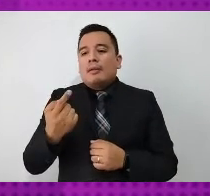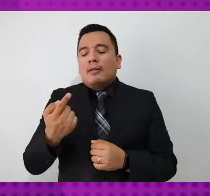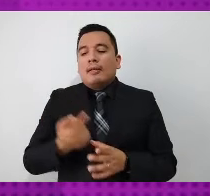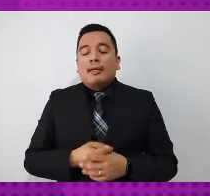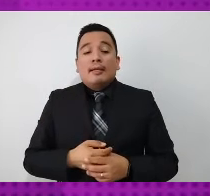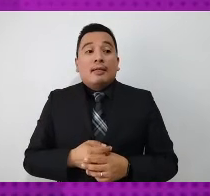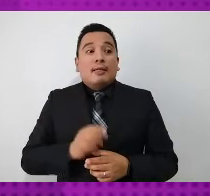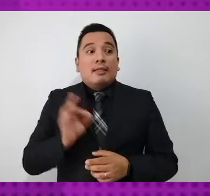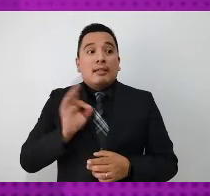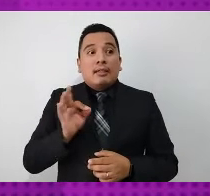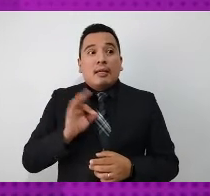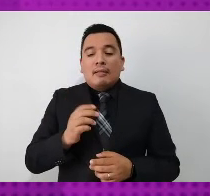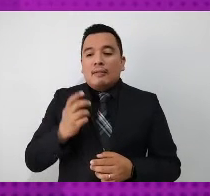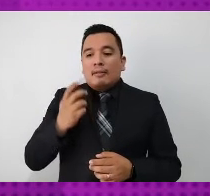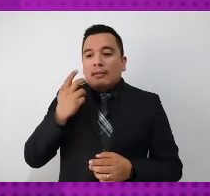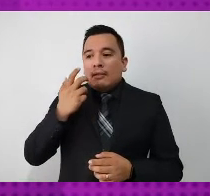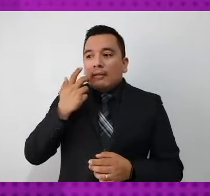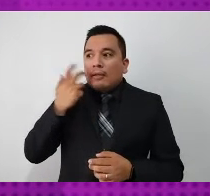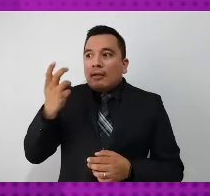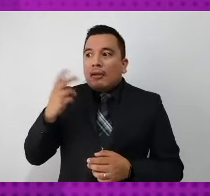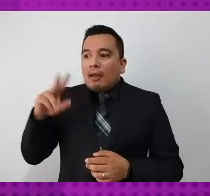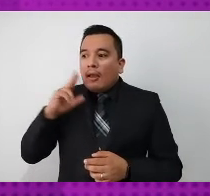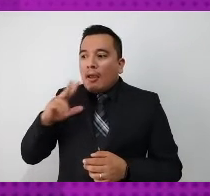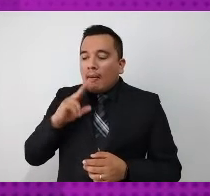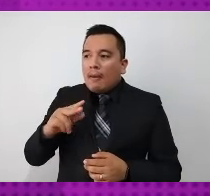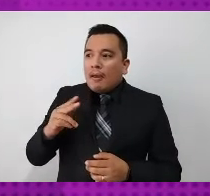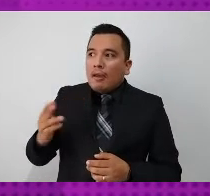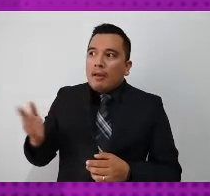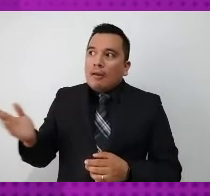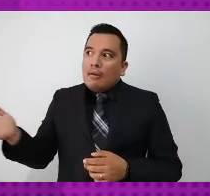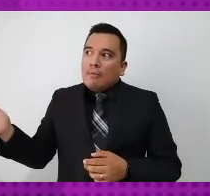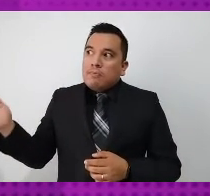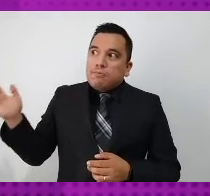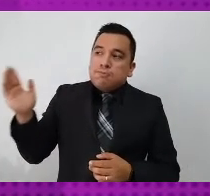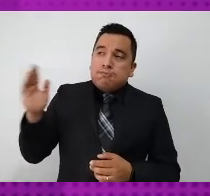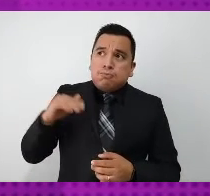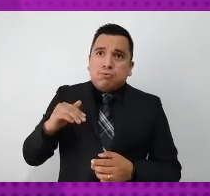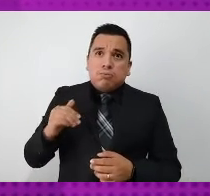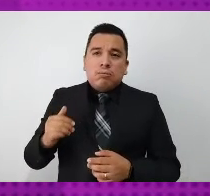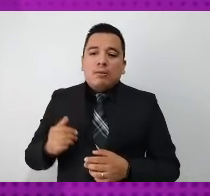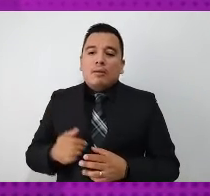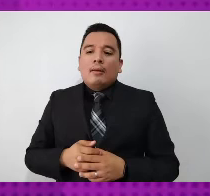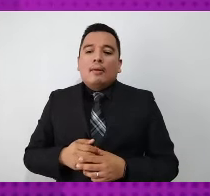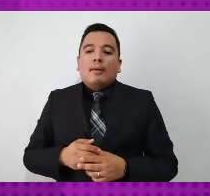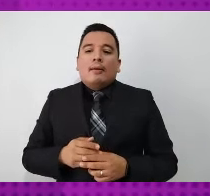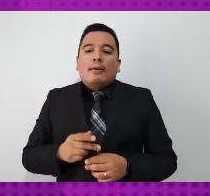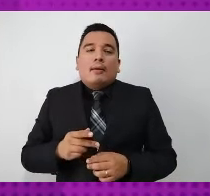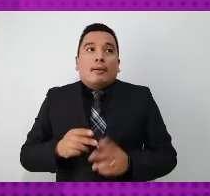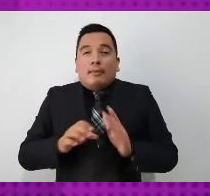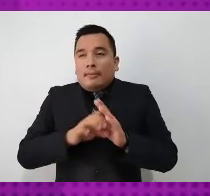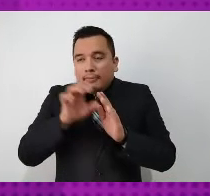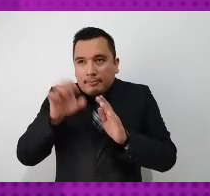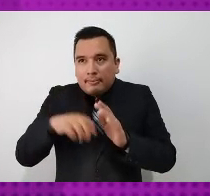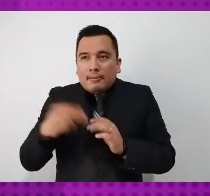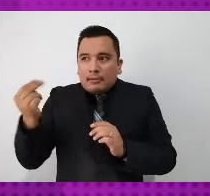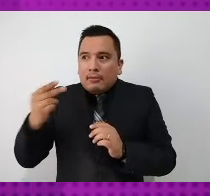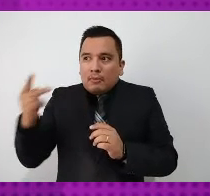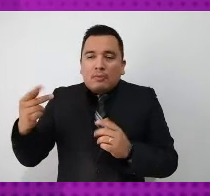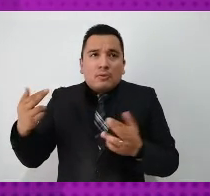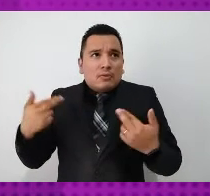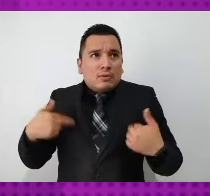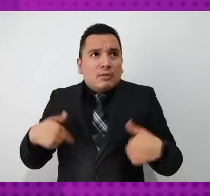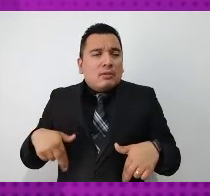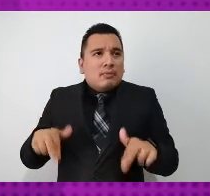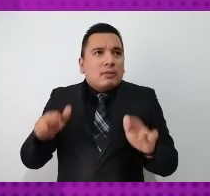colocarlos en lugares donde tendrían que aparecer en esta representación y los colocar en